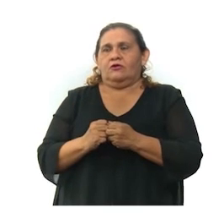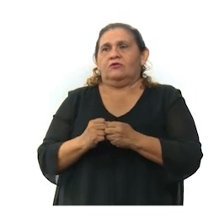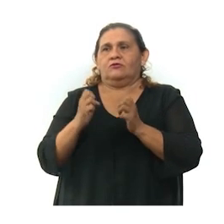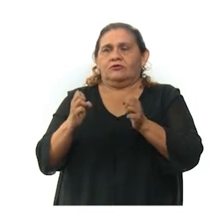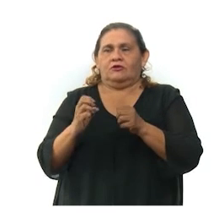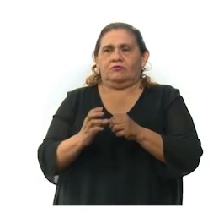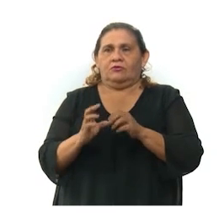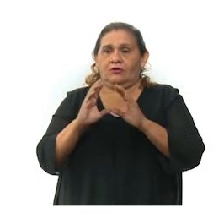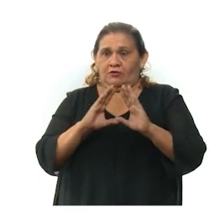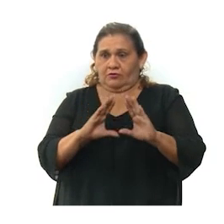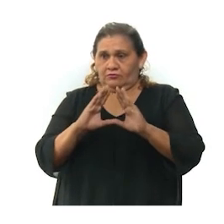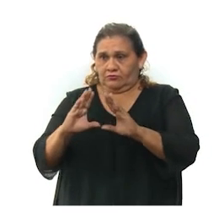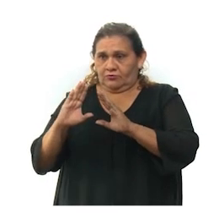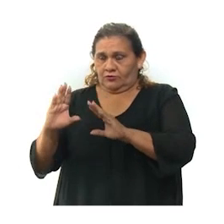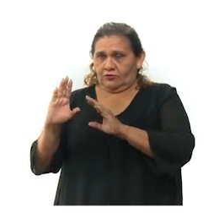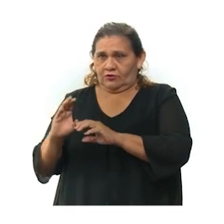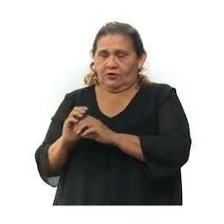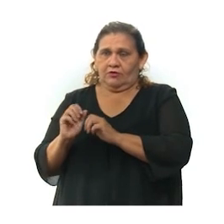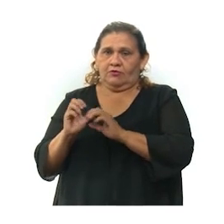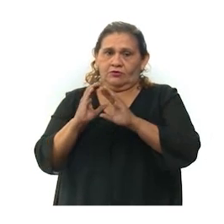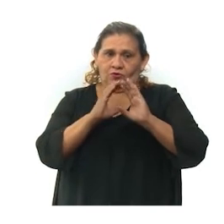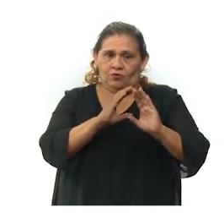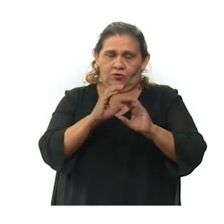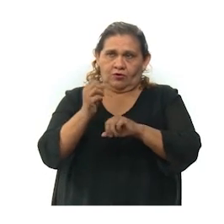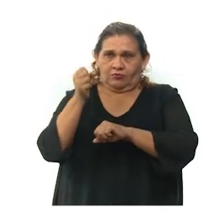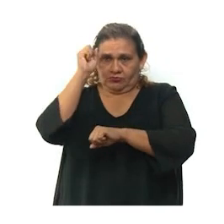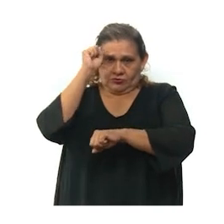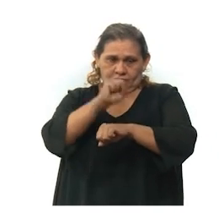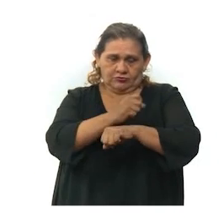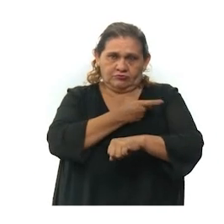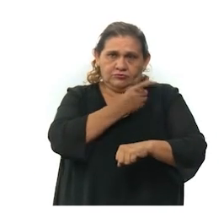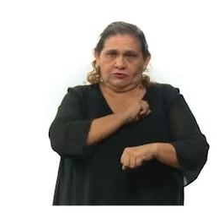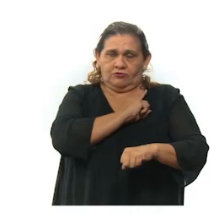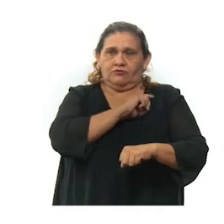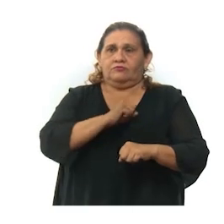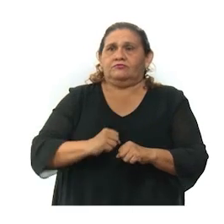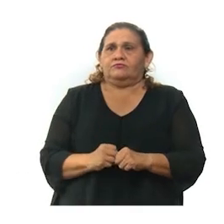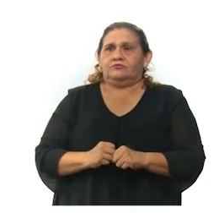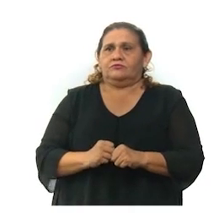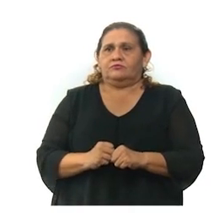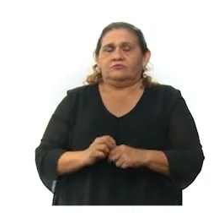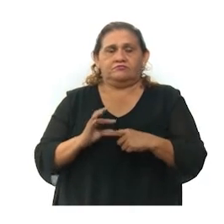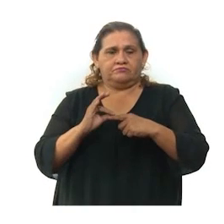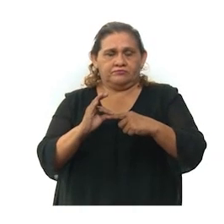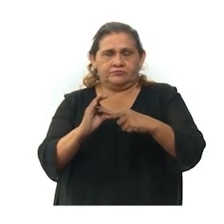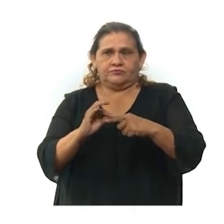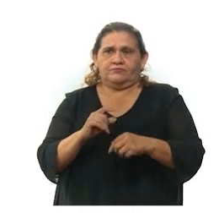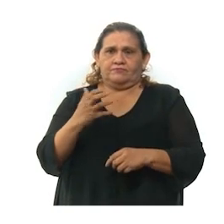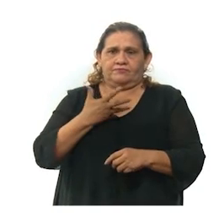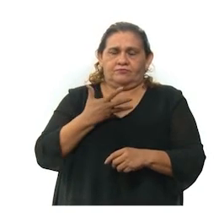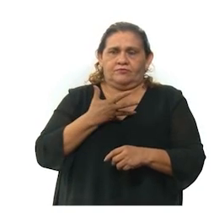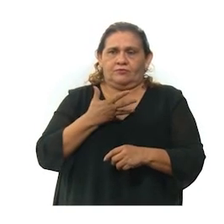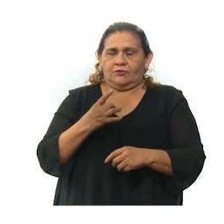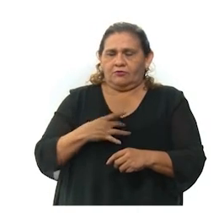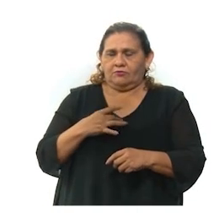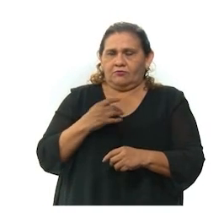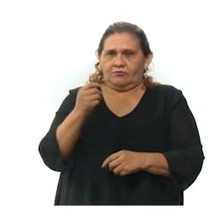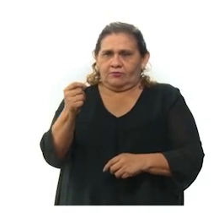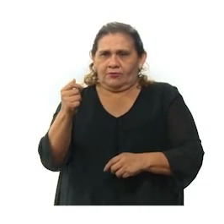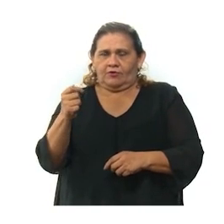estables, aislados y monitoreados por personal médico de la Secretaría de Salud de Yucatán. Presentan síntomas leves.